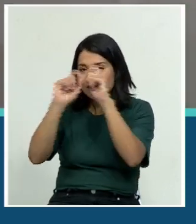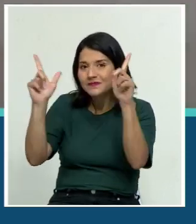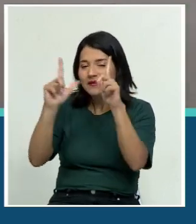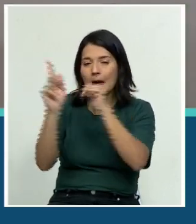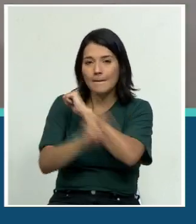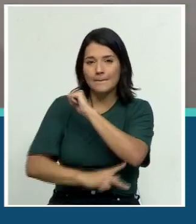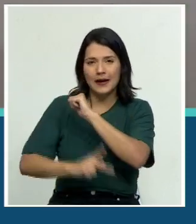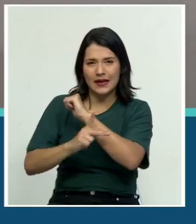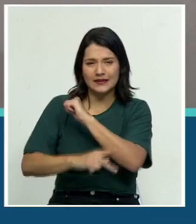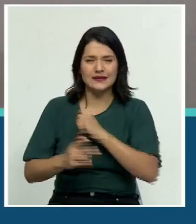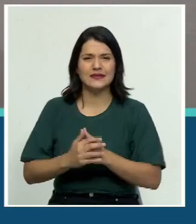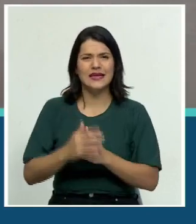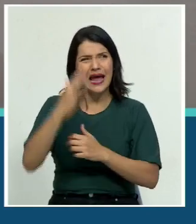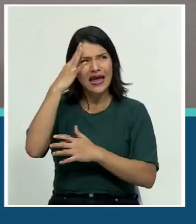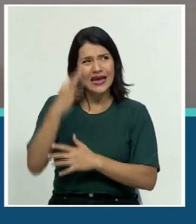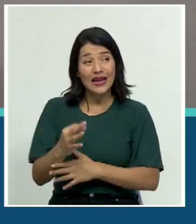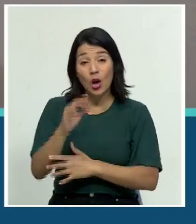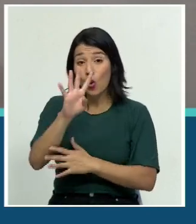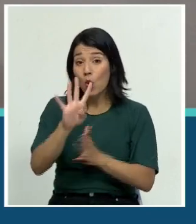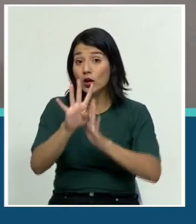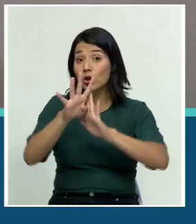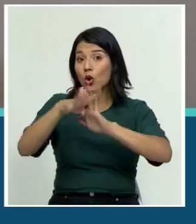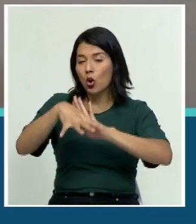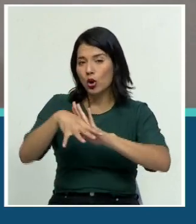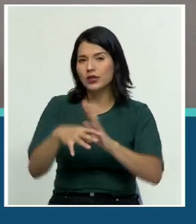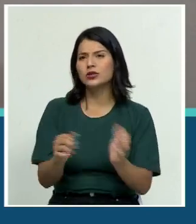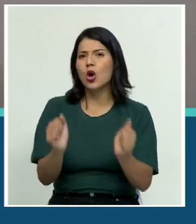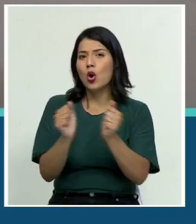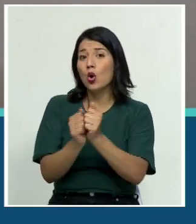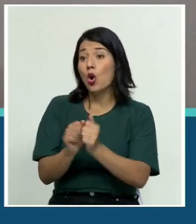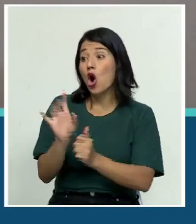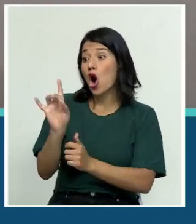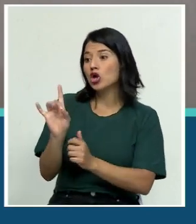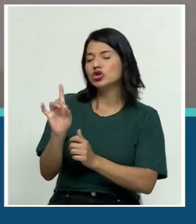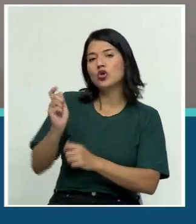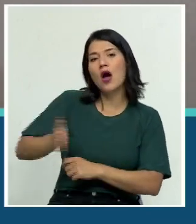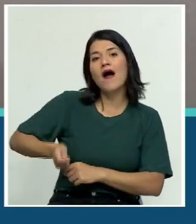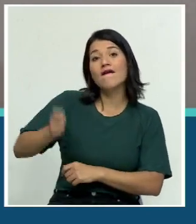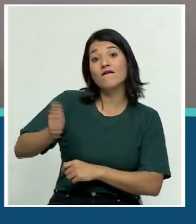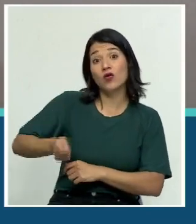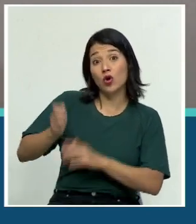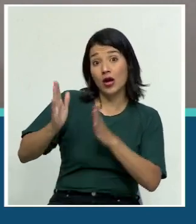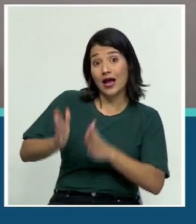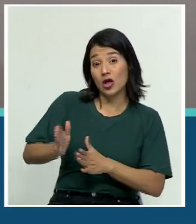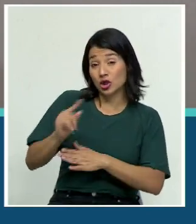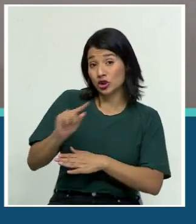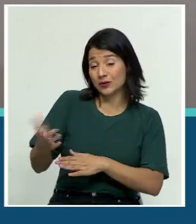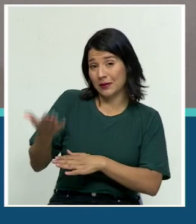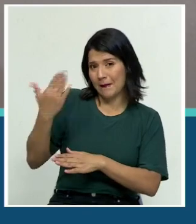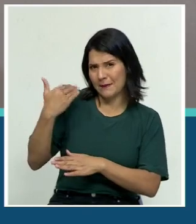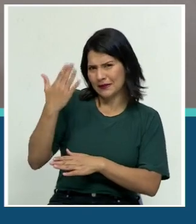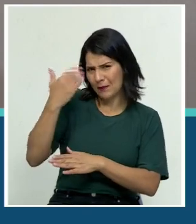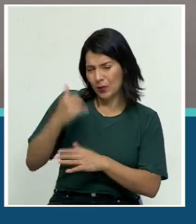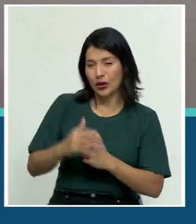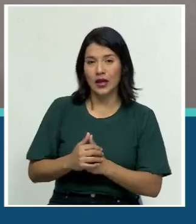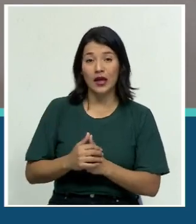fueron 4 horas con 8 abogados la semana pasada porque hay